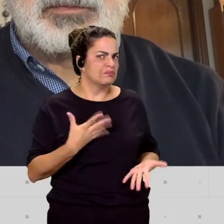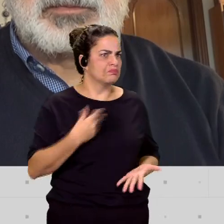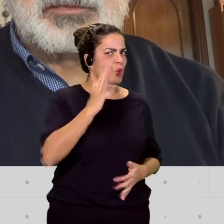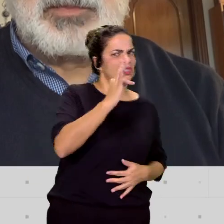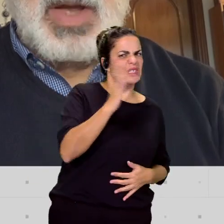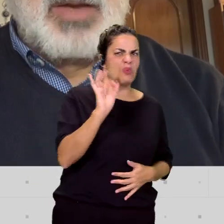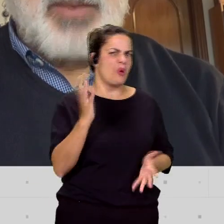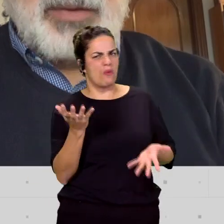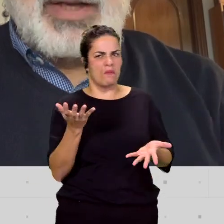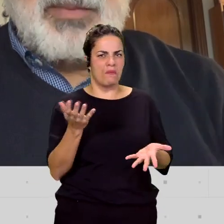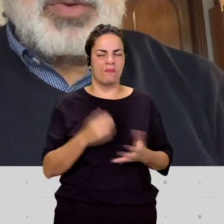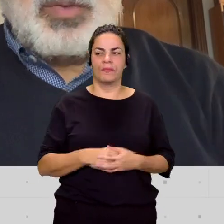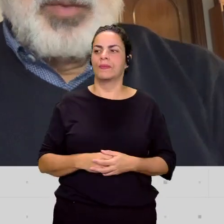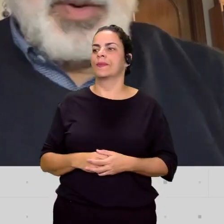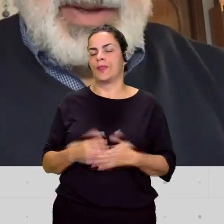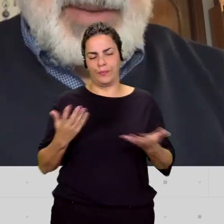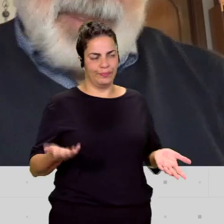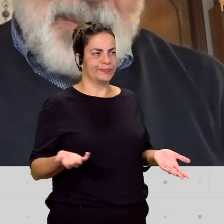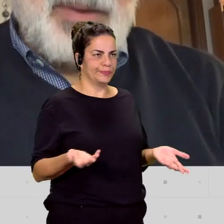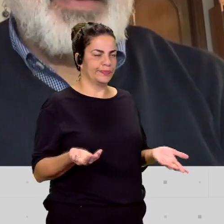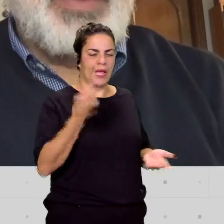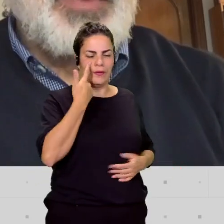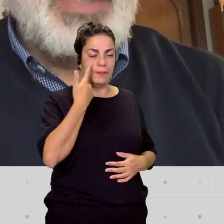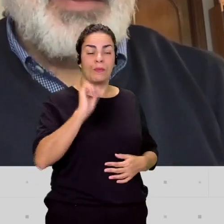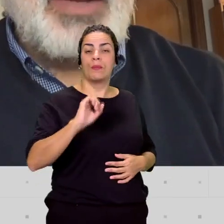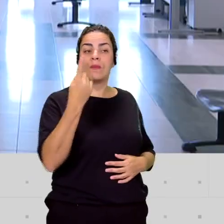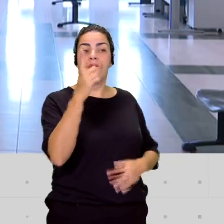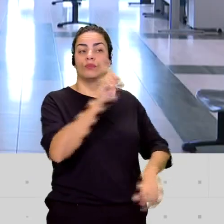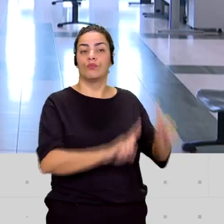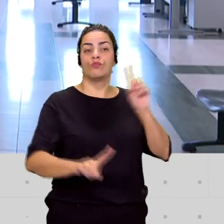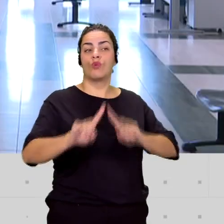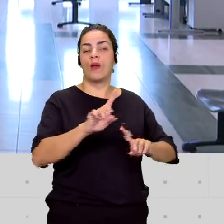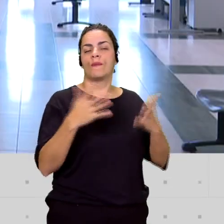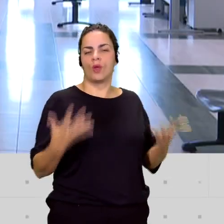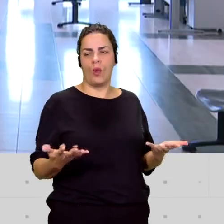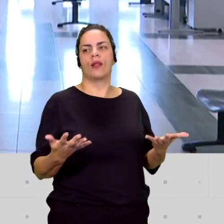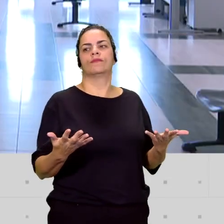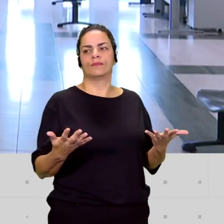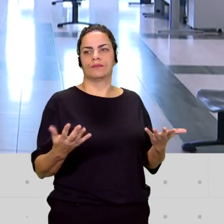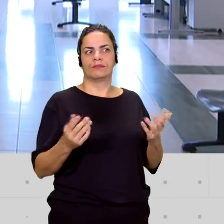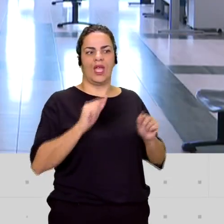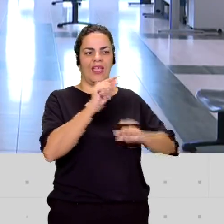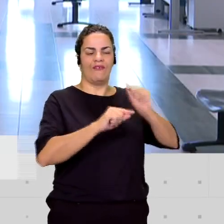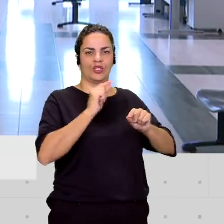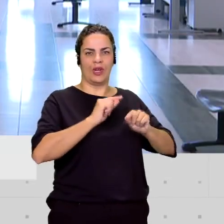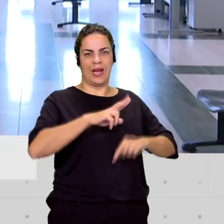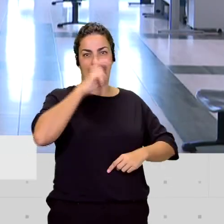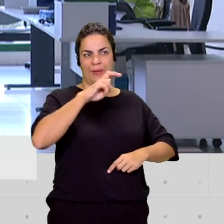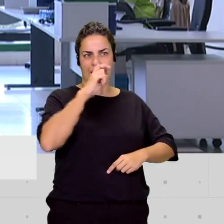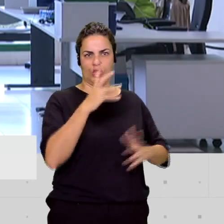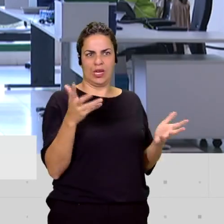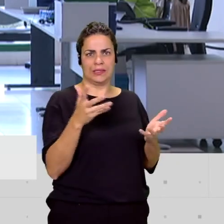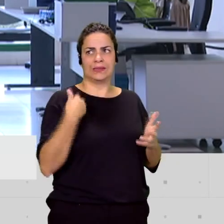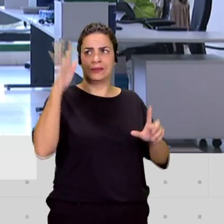buenos? Bueno, tenemos un problema primero de un incremento notable de las infecciones respiratorias agudas en todo